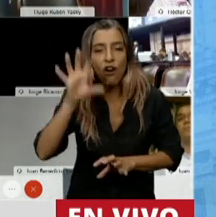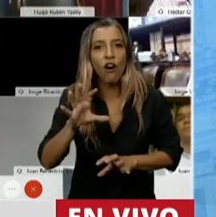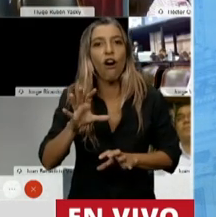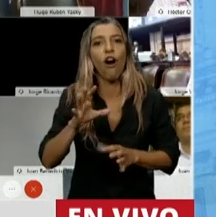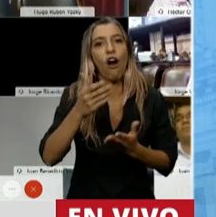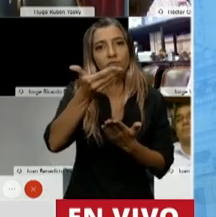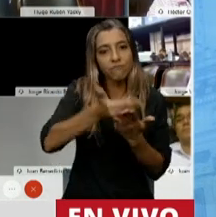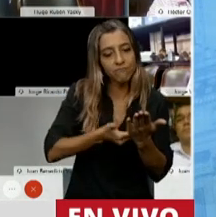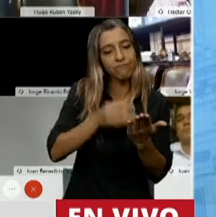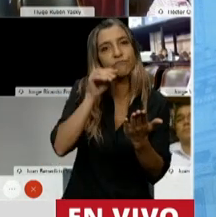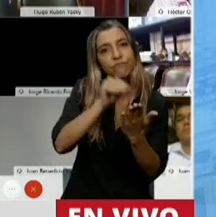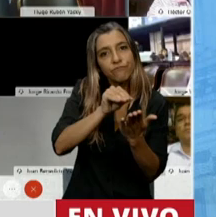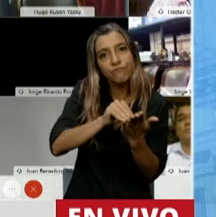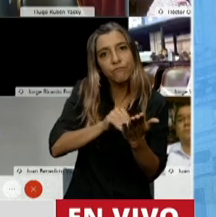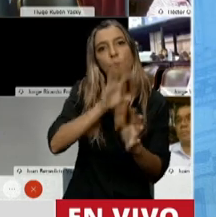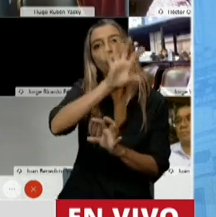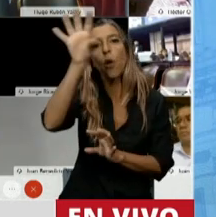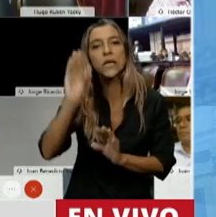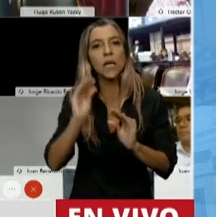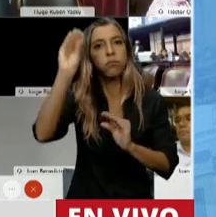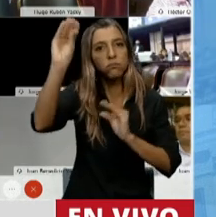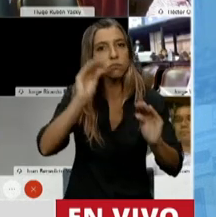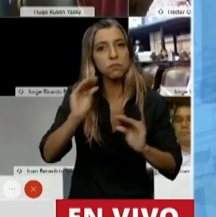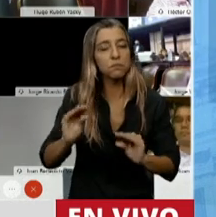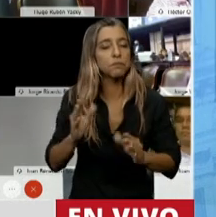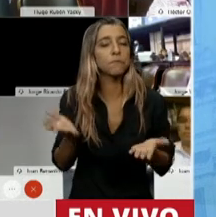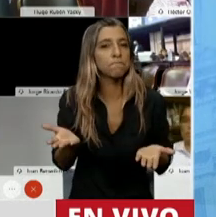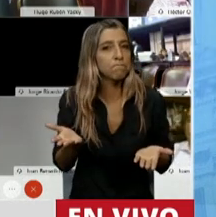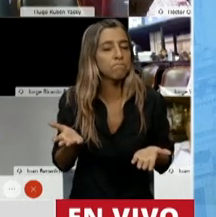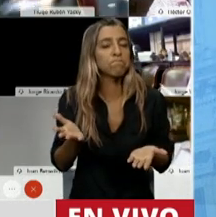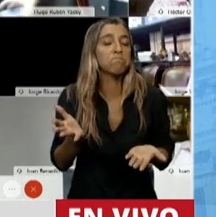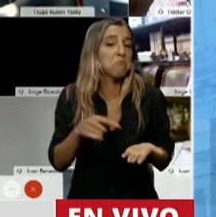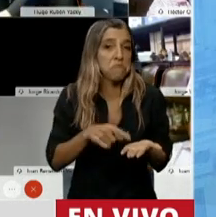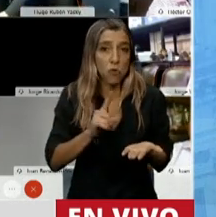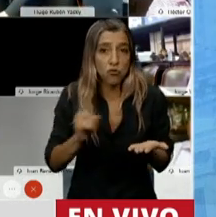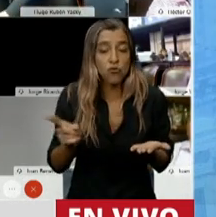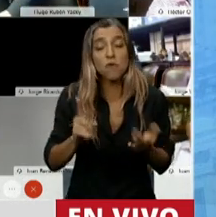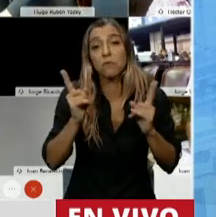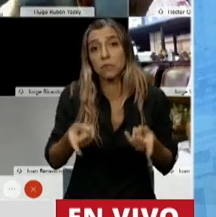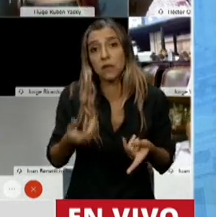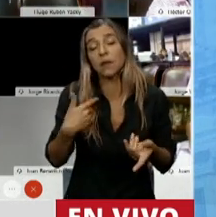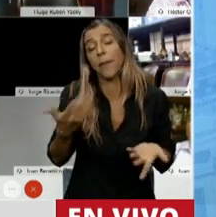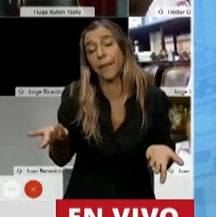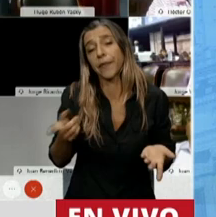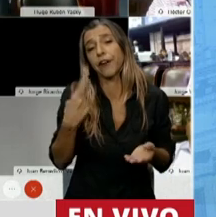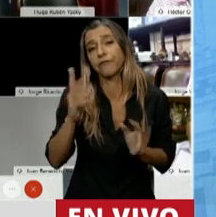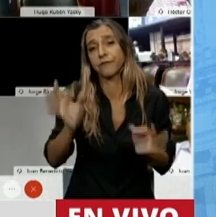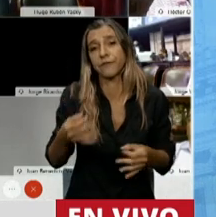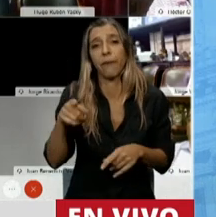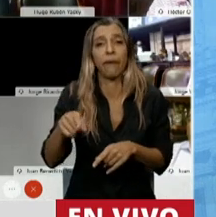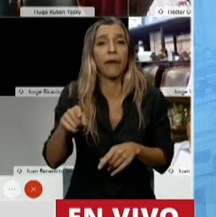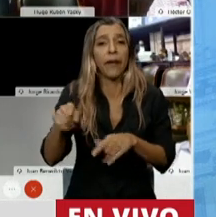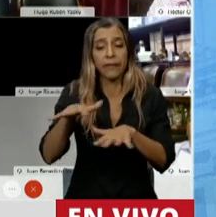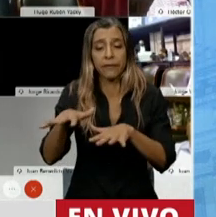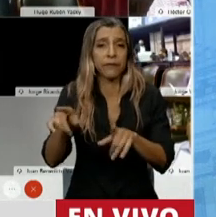detallado en el proyecto, como también relacionarlo con otros mecanismos y prácticas del pasado, del kirchnerismo, en cuanto al destino